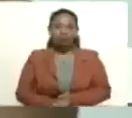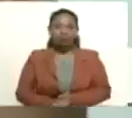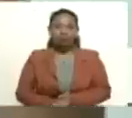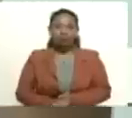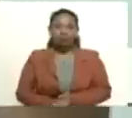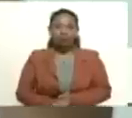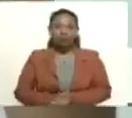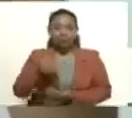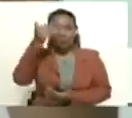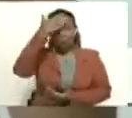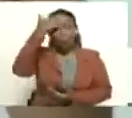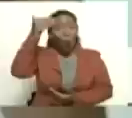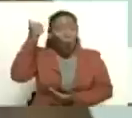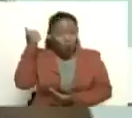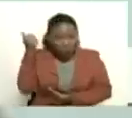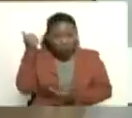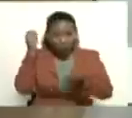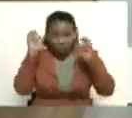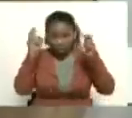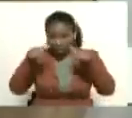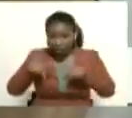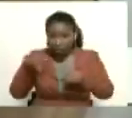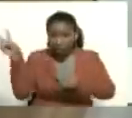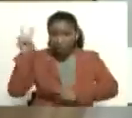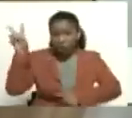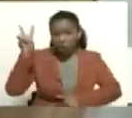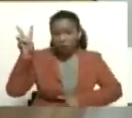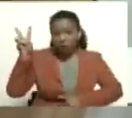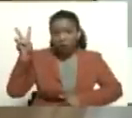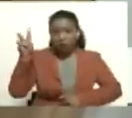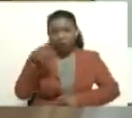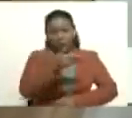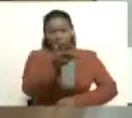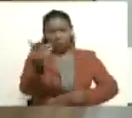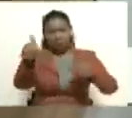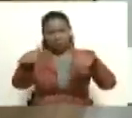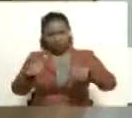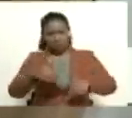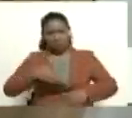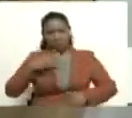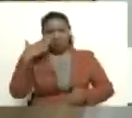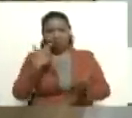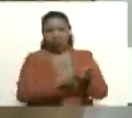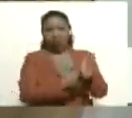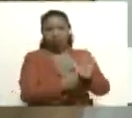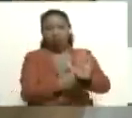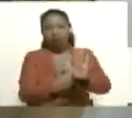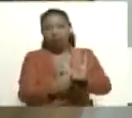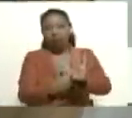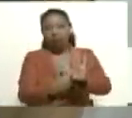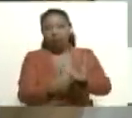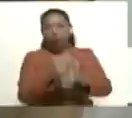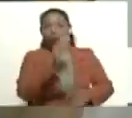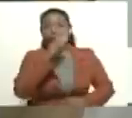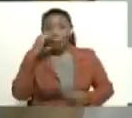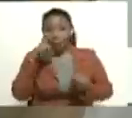Amnesia lacunar. Usted los oye y los ve, Capriles